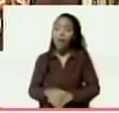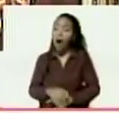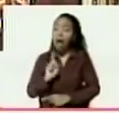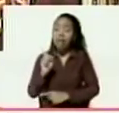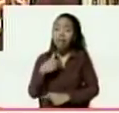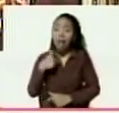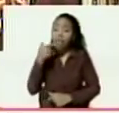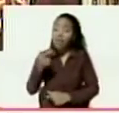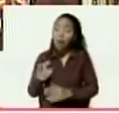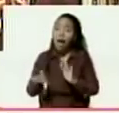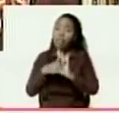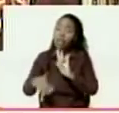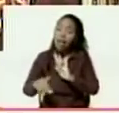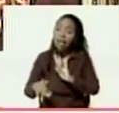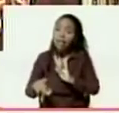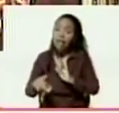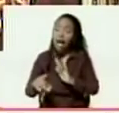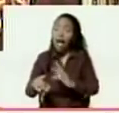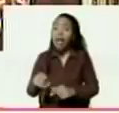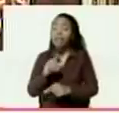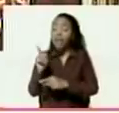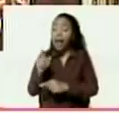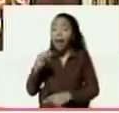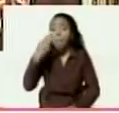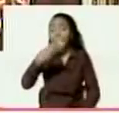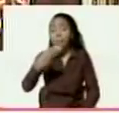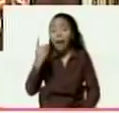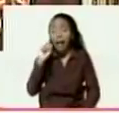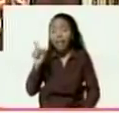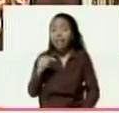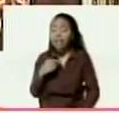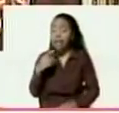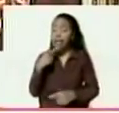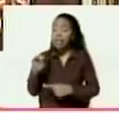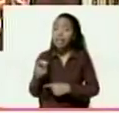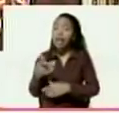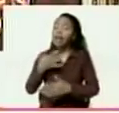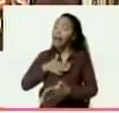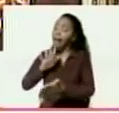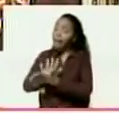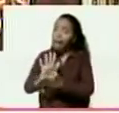digo a la derecha de Vox, a la derecha del PP, a la derecha franquista,